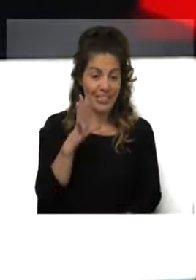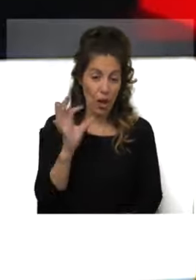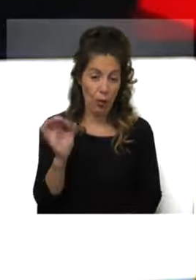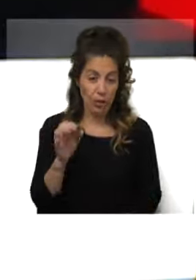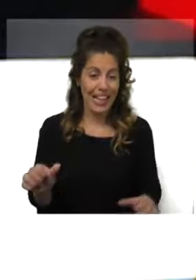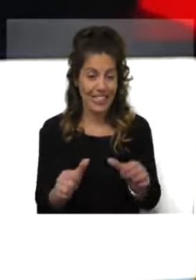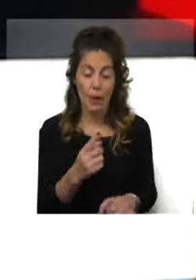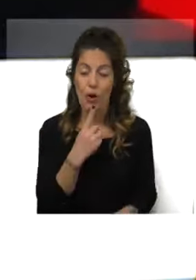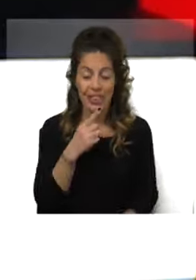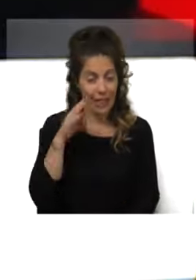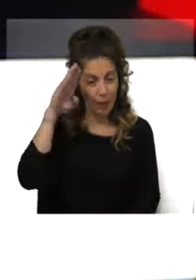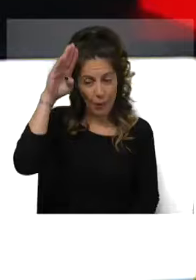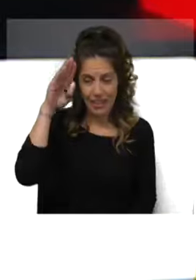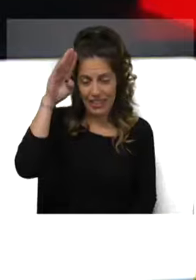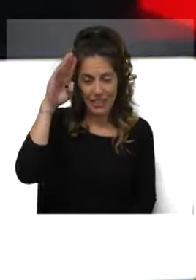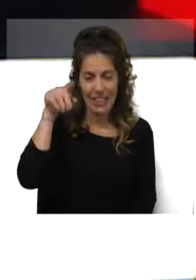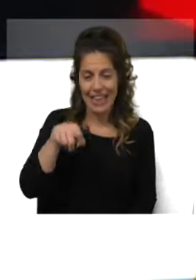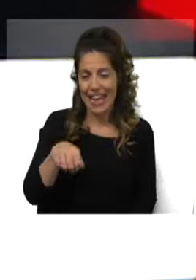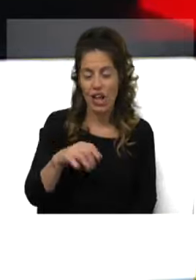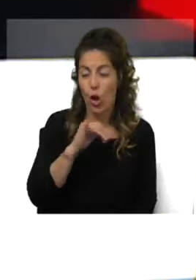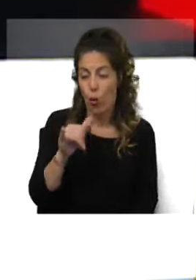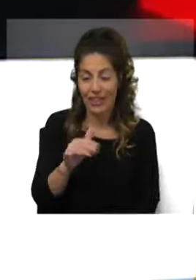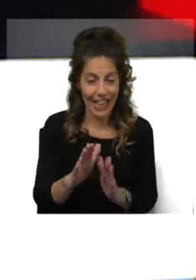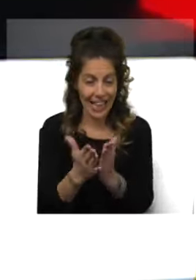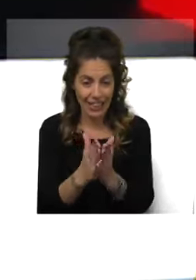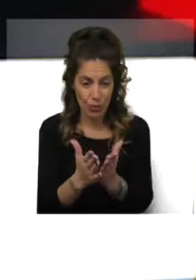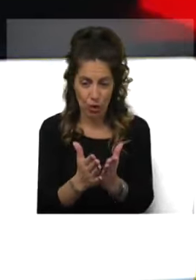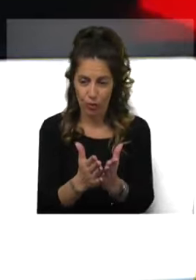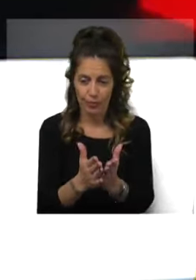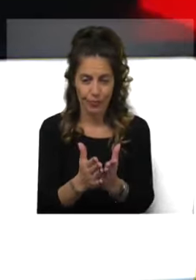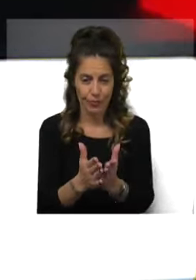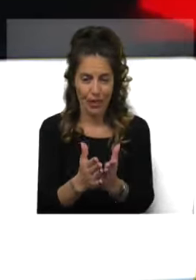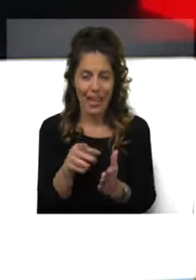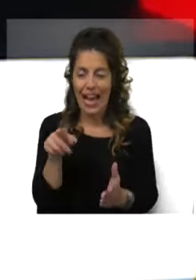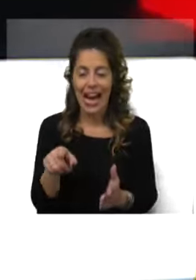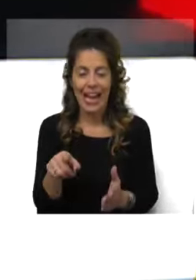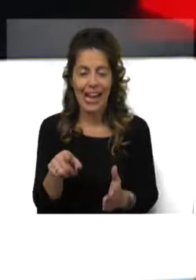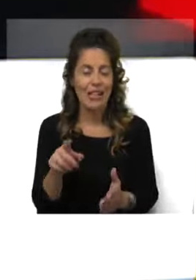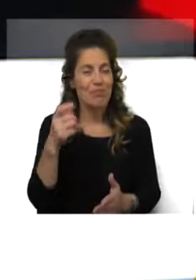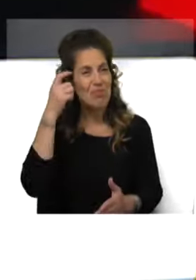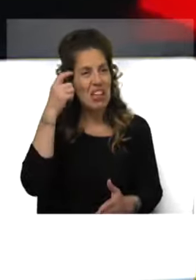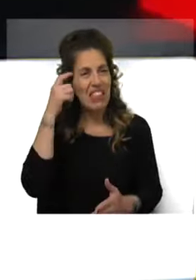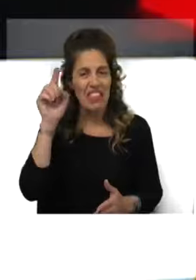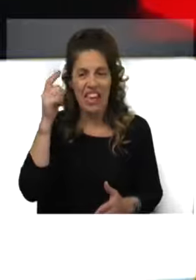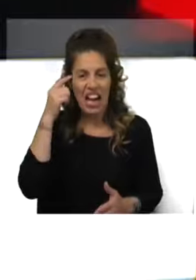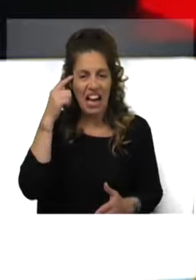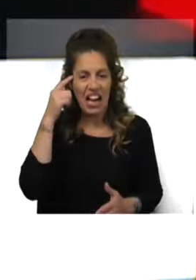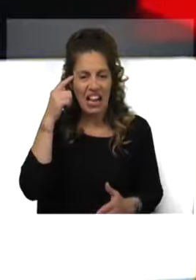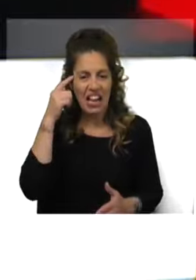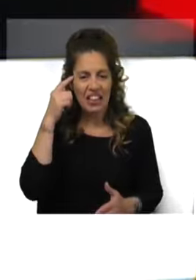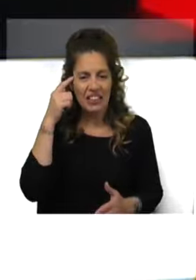hacer política para manini él lo lo cuenta en el libro eh Es decir a él no se le pasaba por la cabeza eh